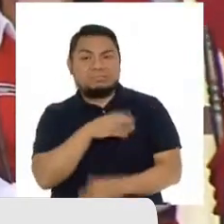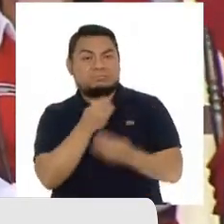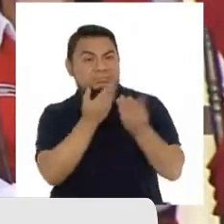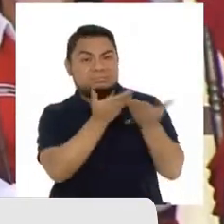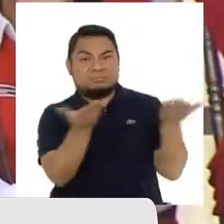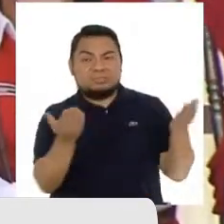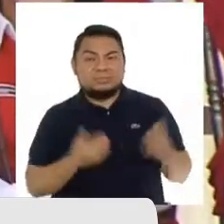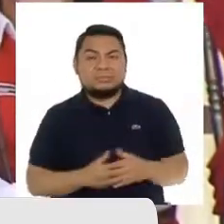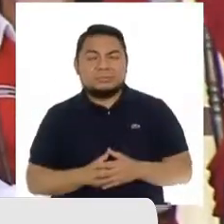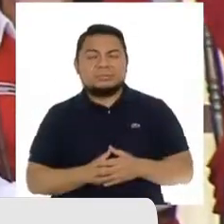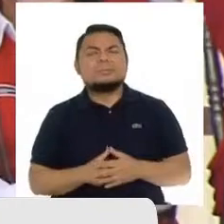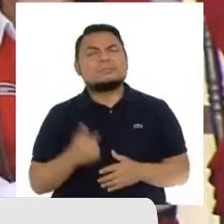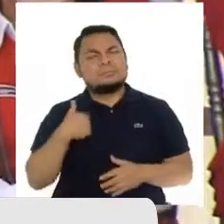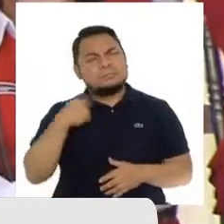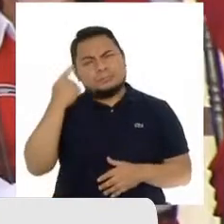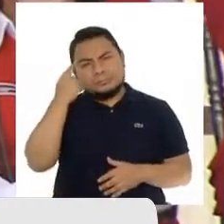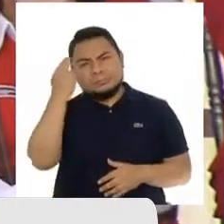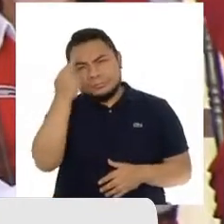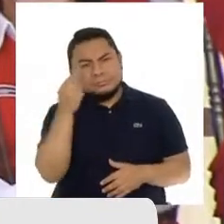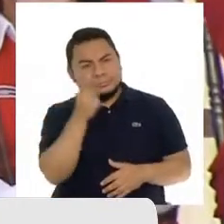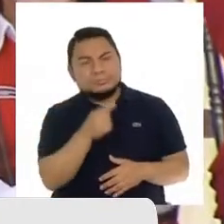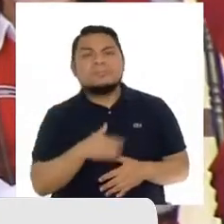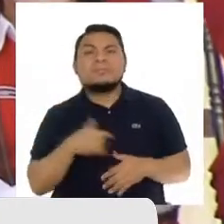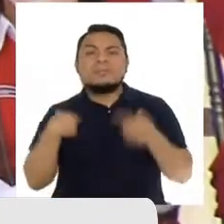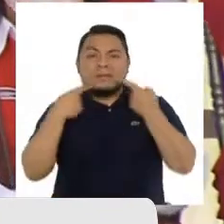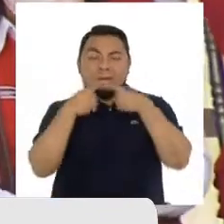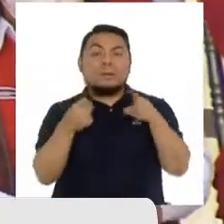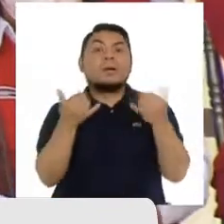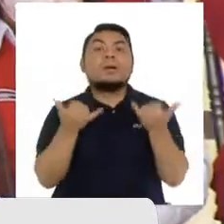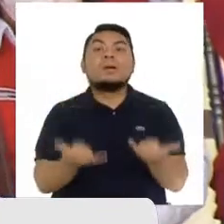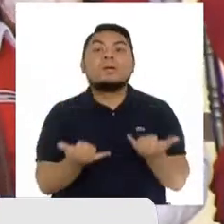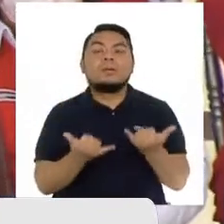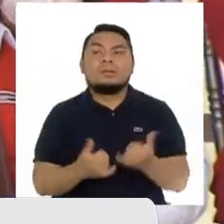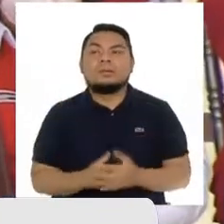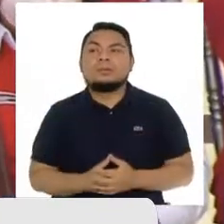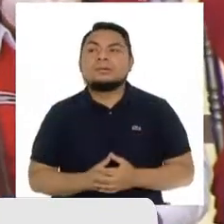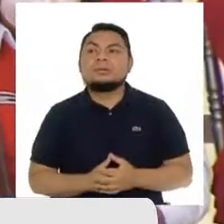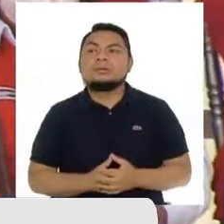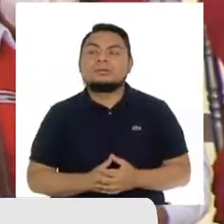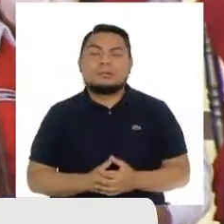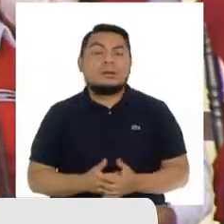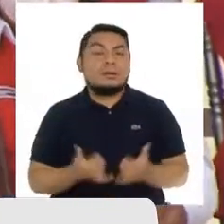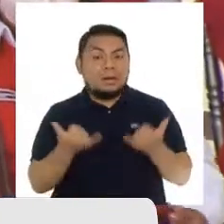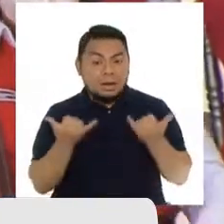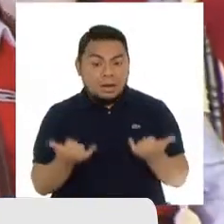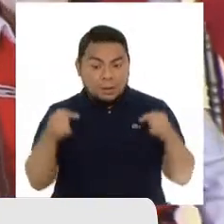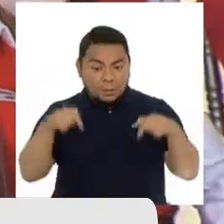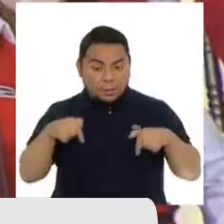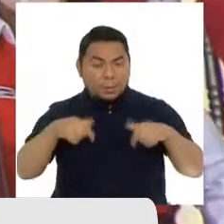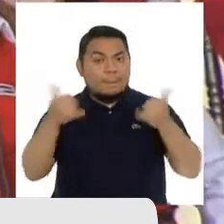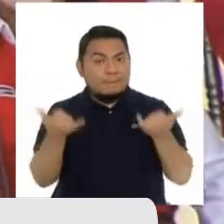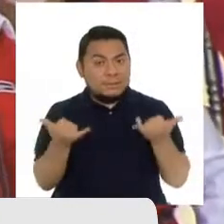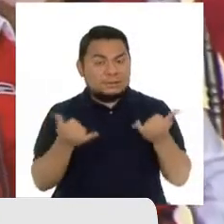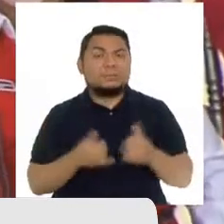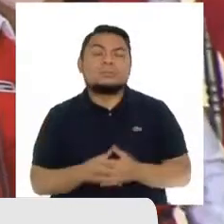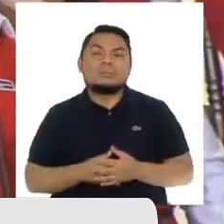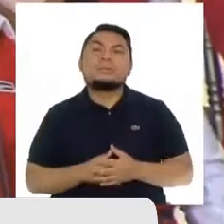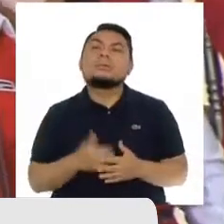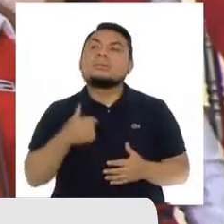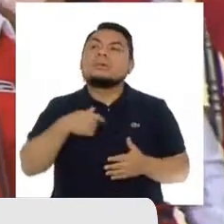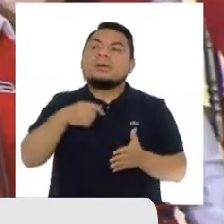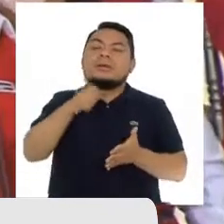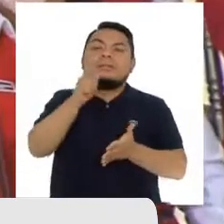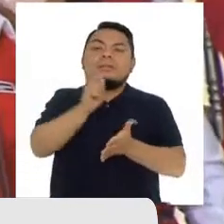por ello anunció que hoy ahora mismo voy a